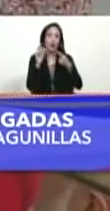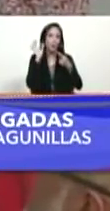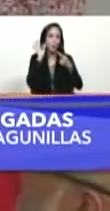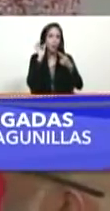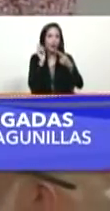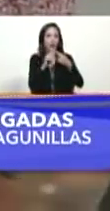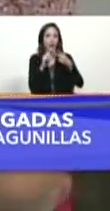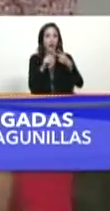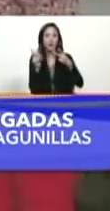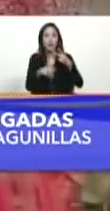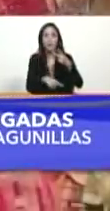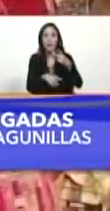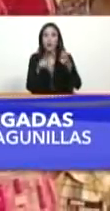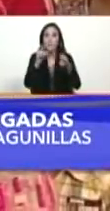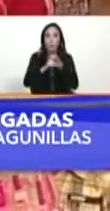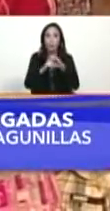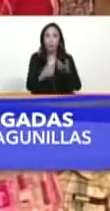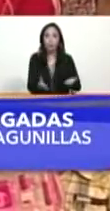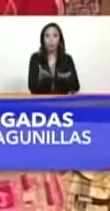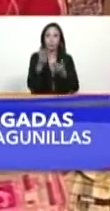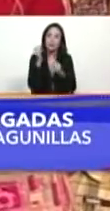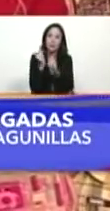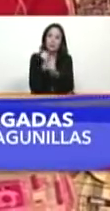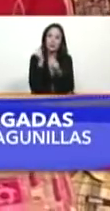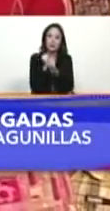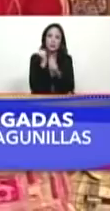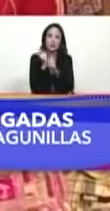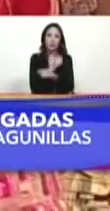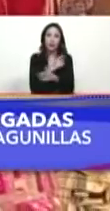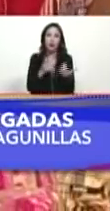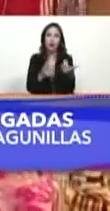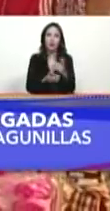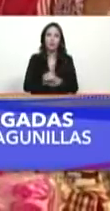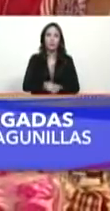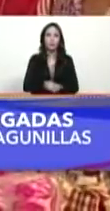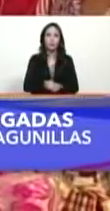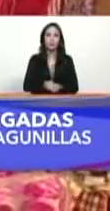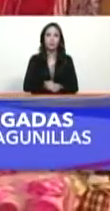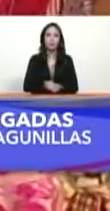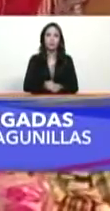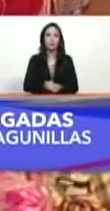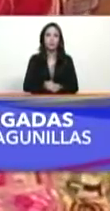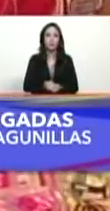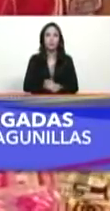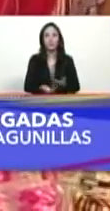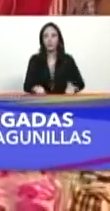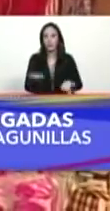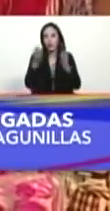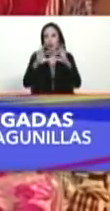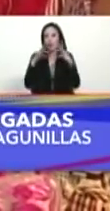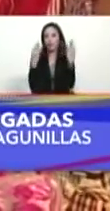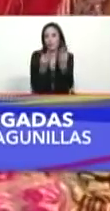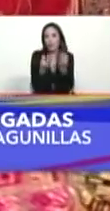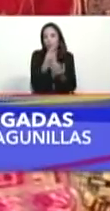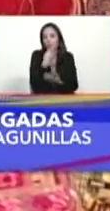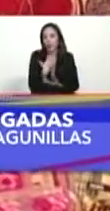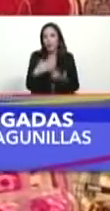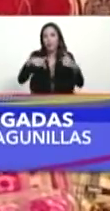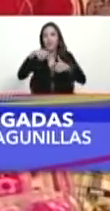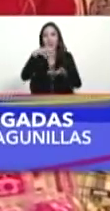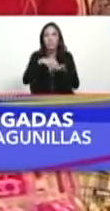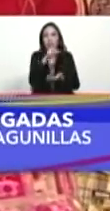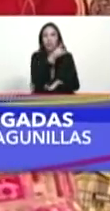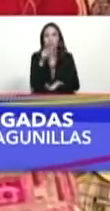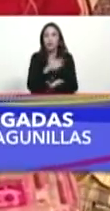Meléndez, que son cultores de nuestro pueblo. Y aquí, bueno, representando la familia hermosa venezolana en el Zulia, sus